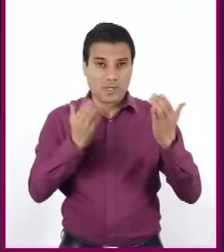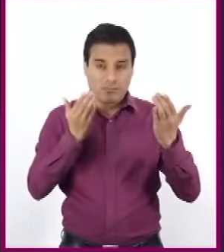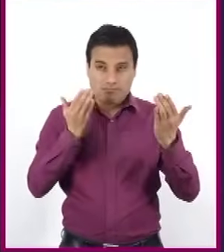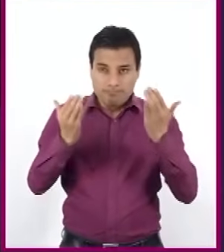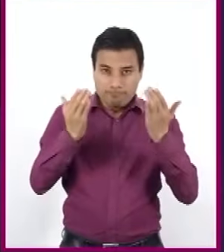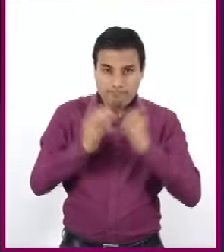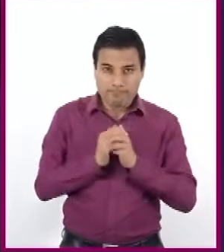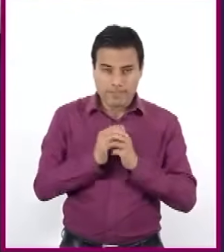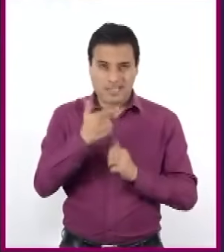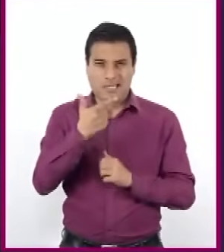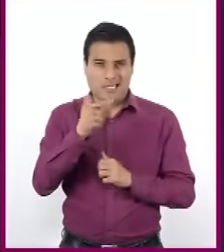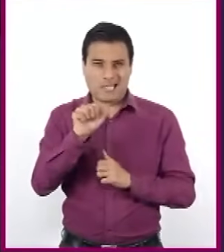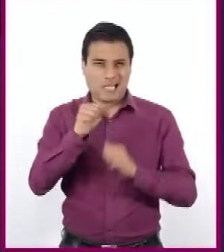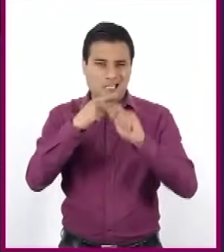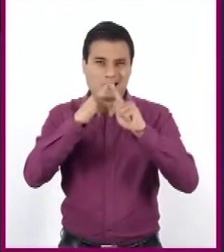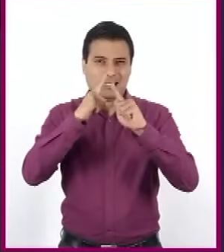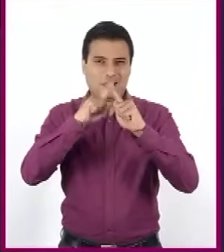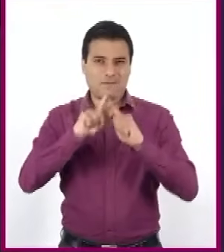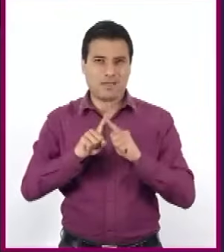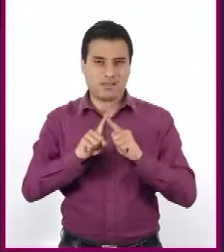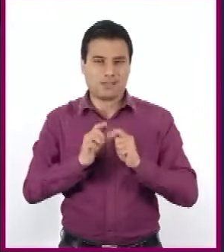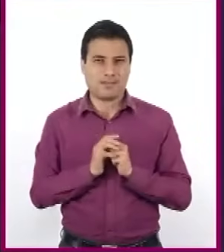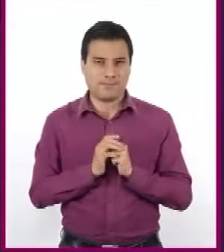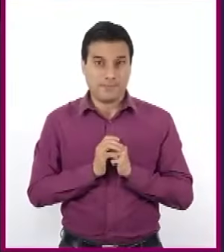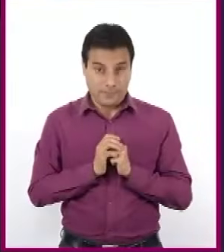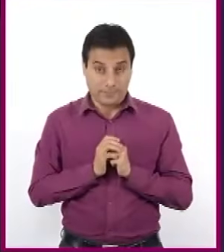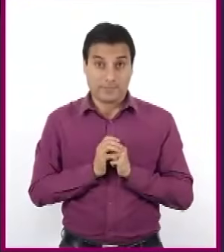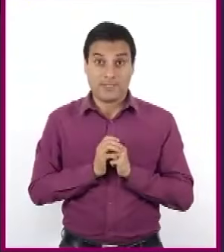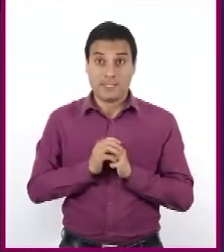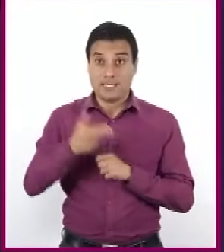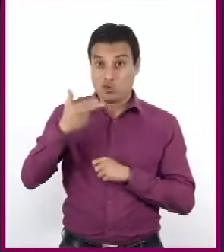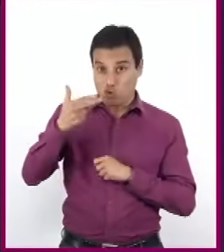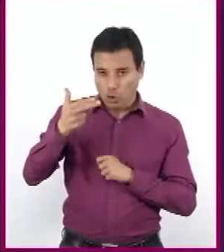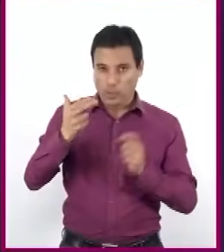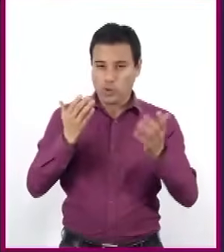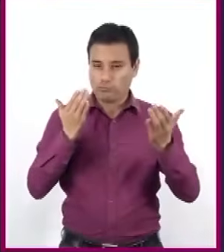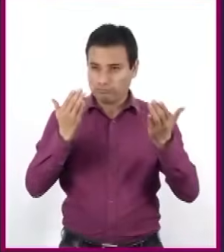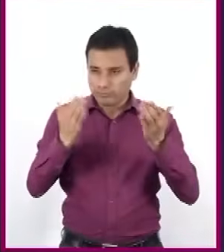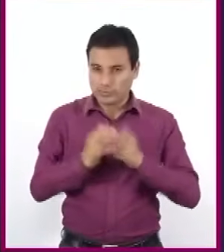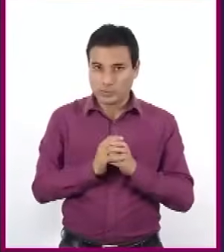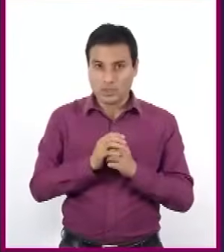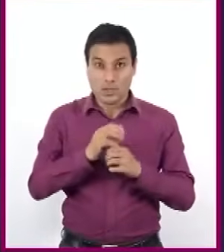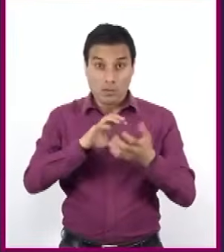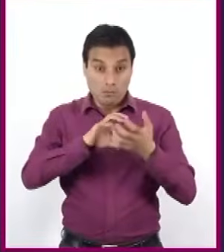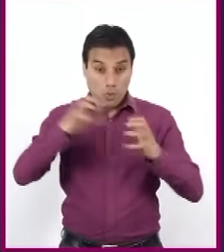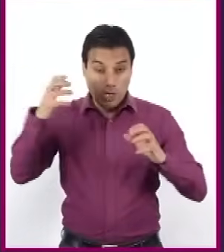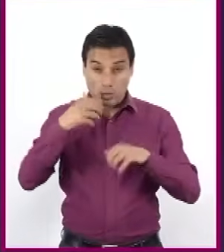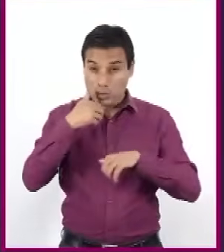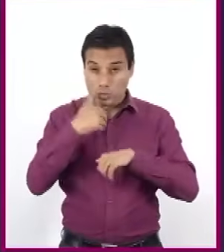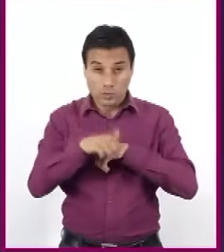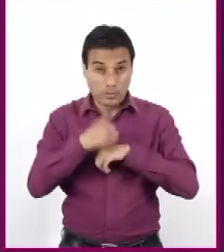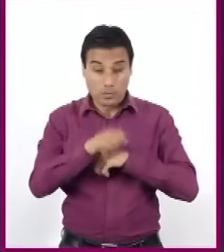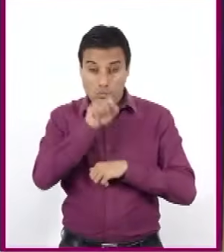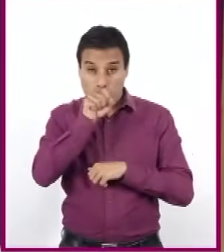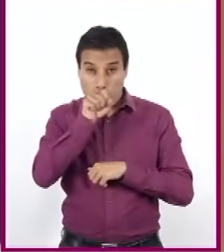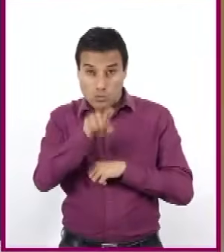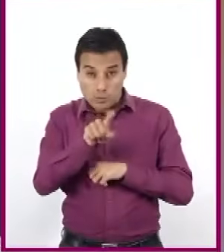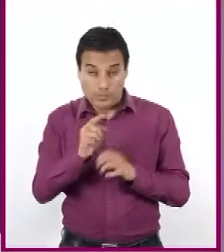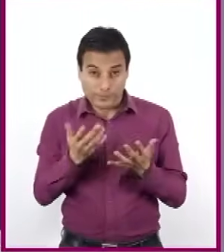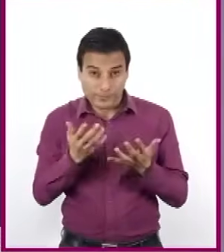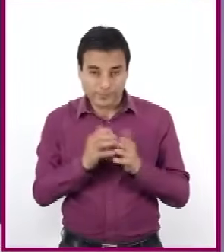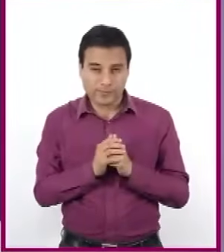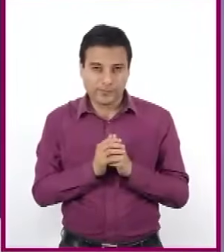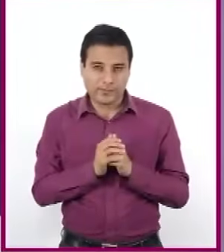de cualquier gas y el hidrógeno, como tienen igual número de moléculas y la relación entre las masas de las moléculas